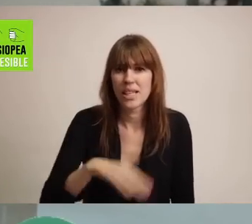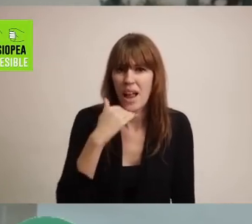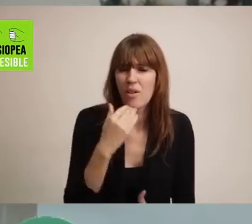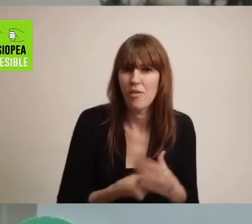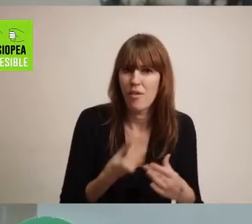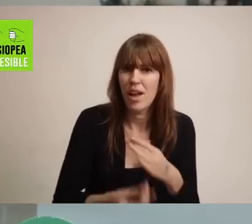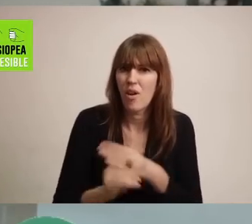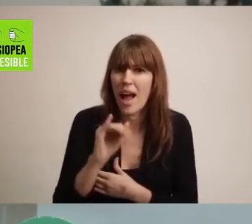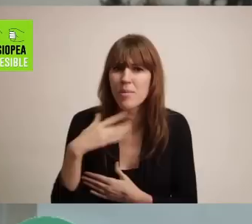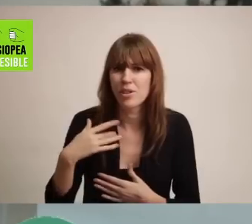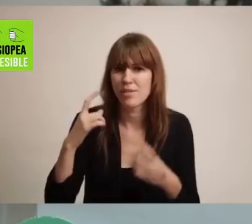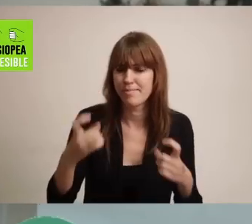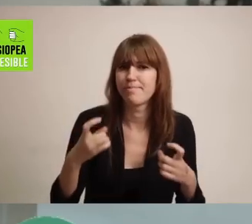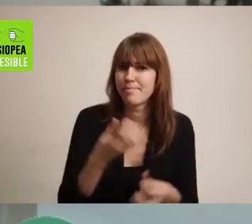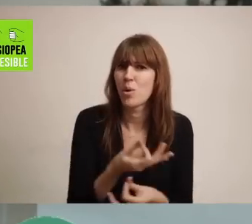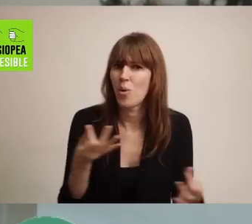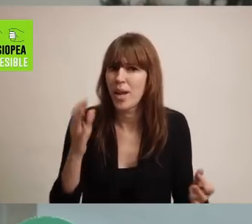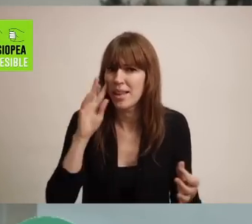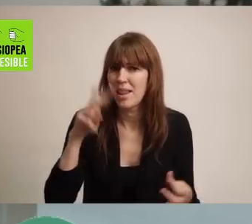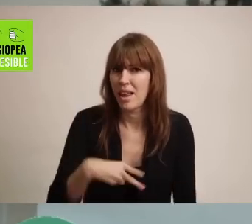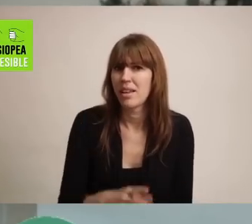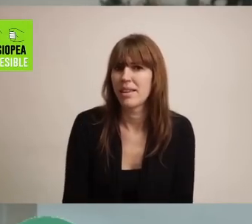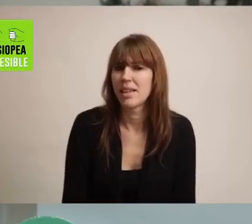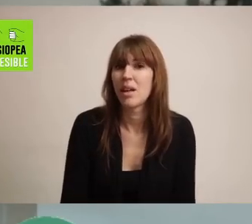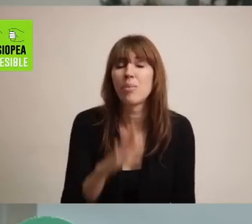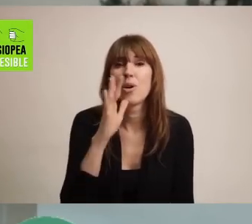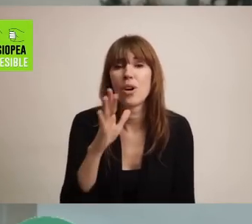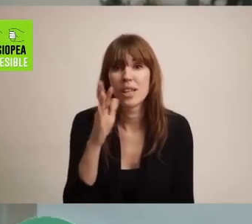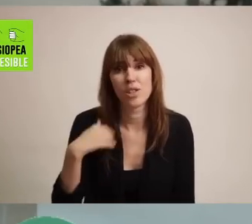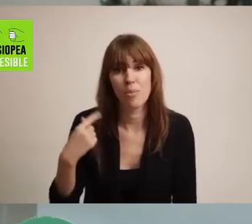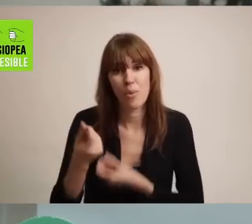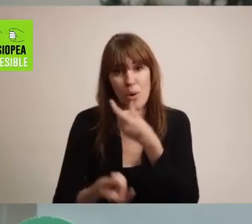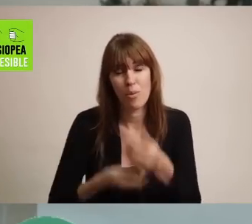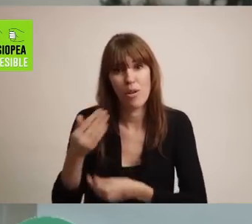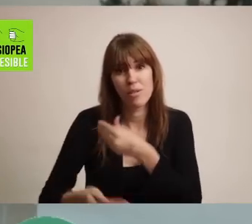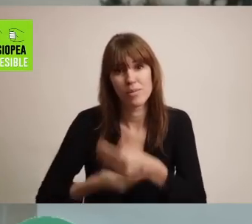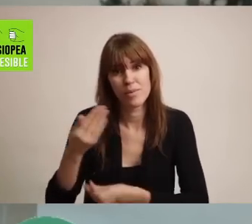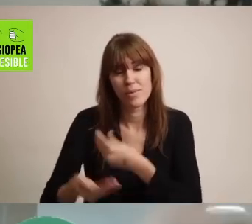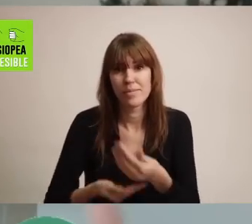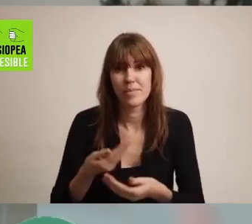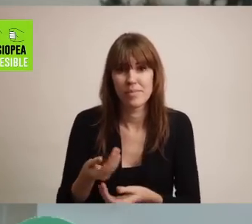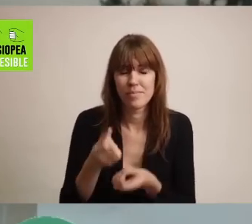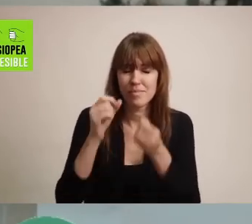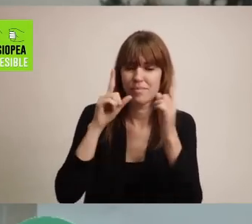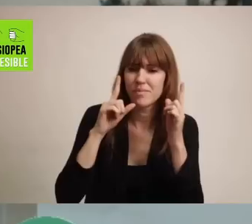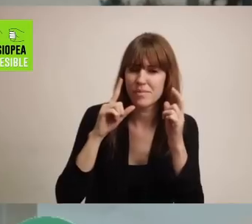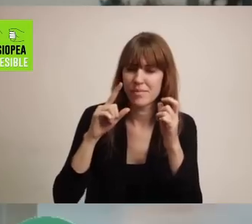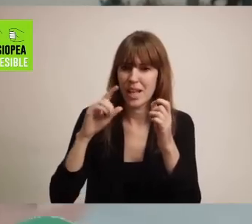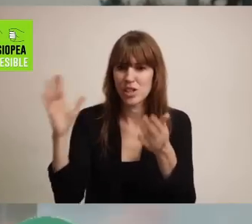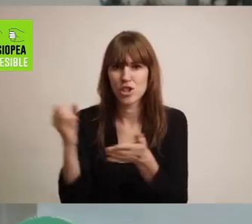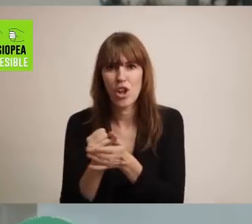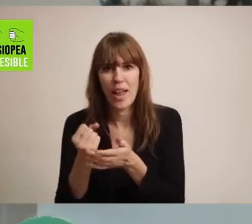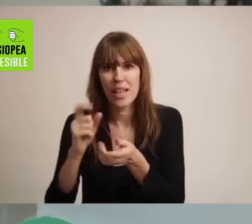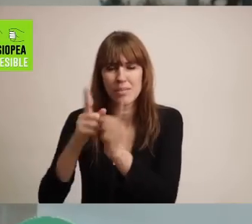más coherente que puedo, pues es por esto por lo que he ido aprendiendo, he ido descubriendo, he ido